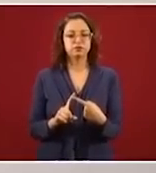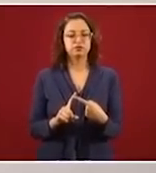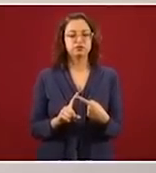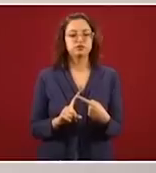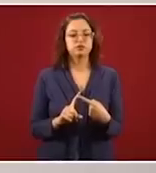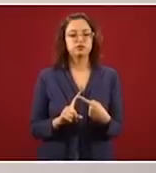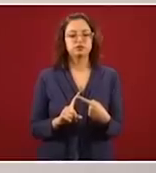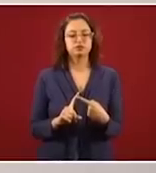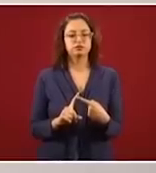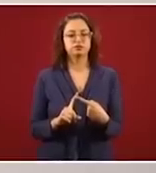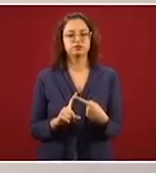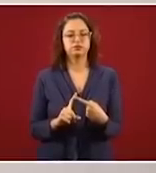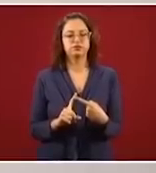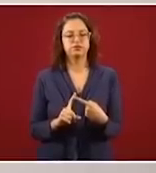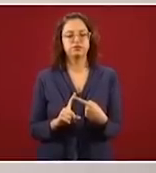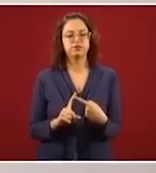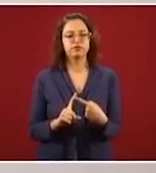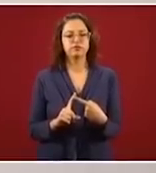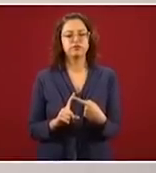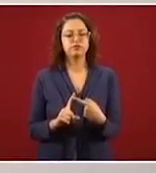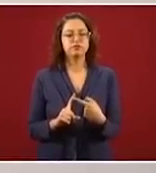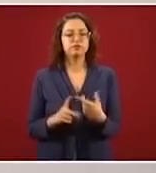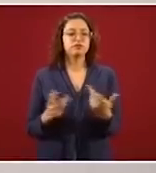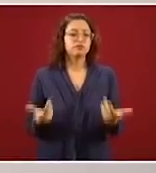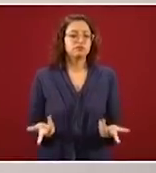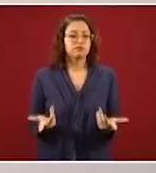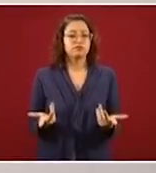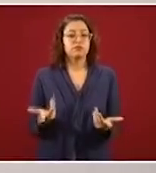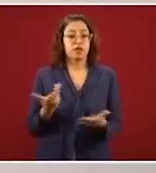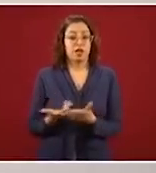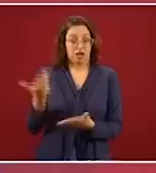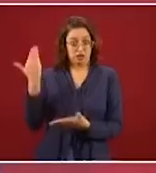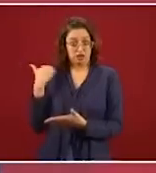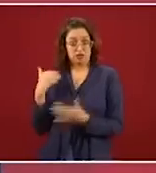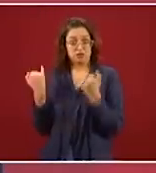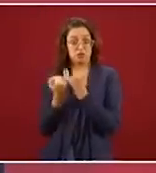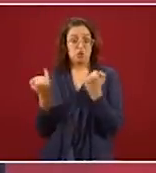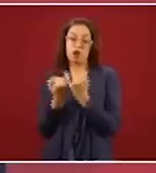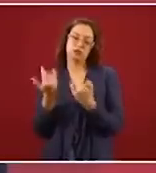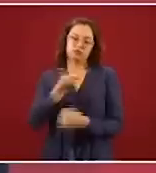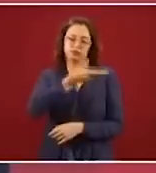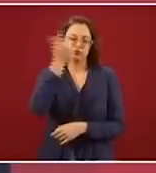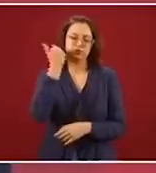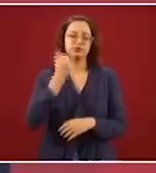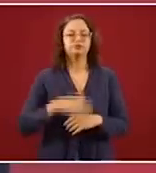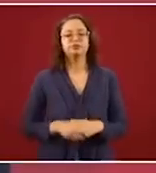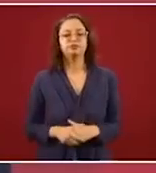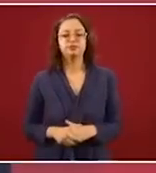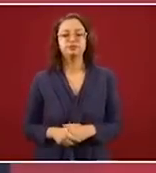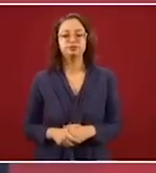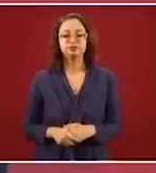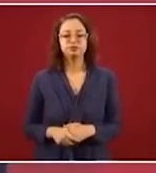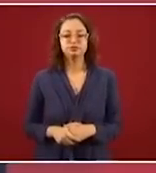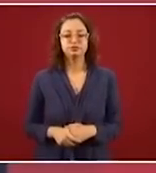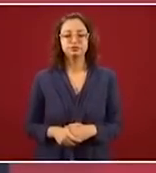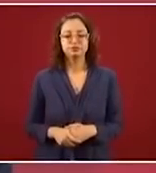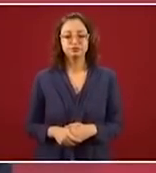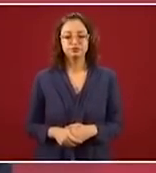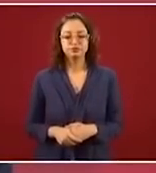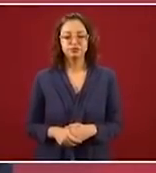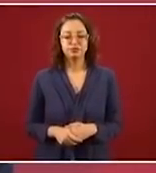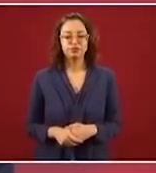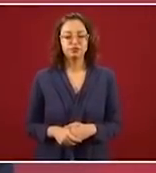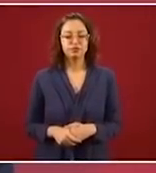yo no sé si esto pasaba antes, o sea,